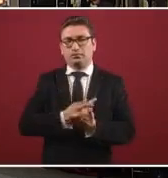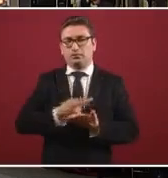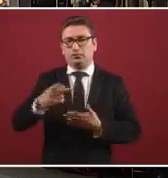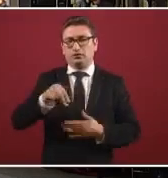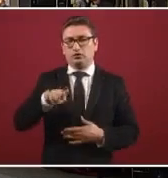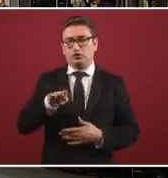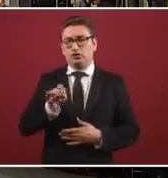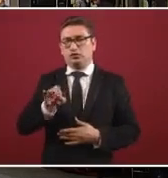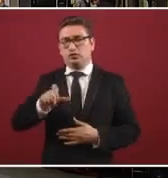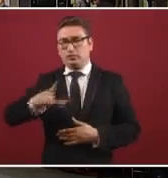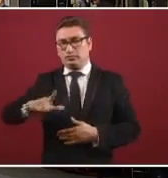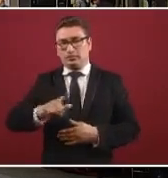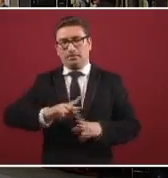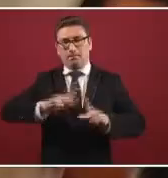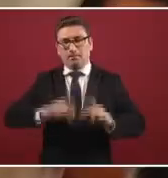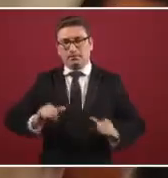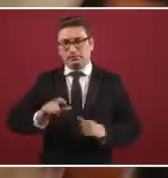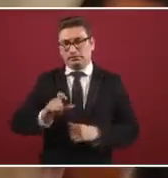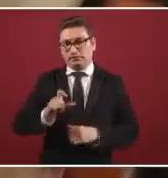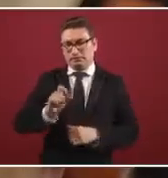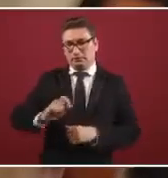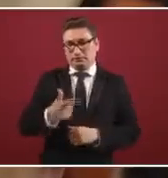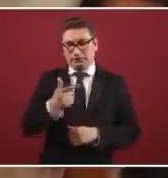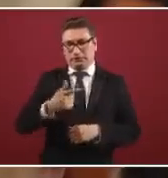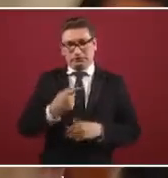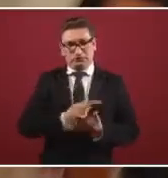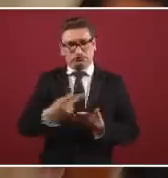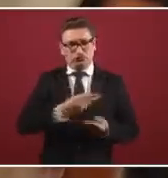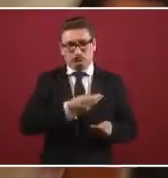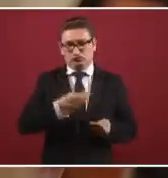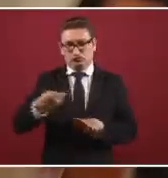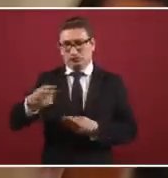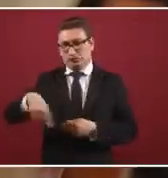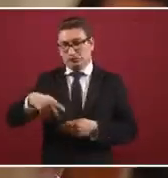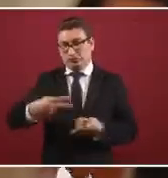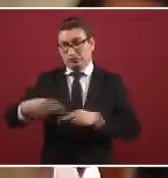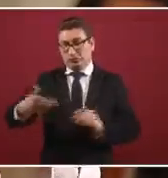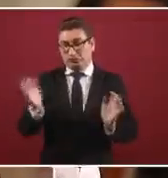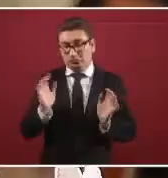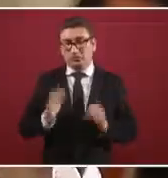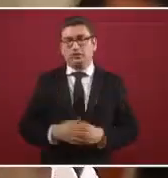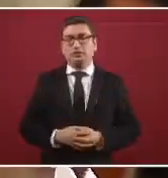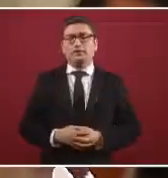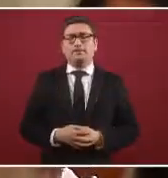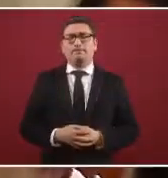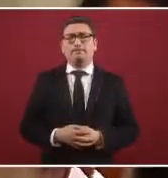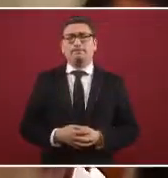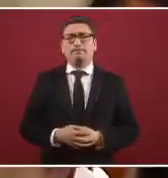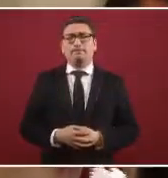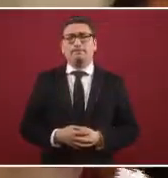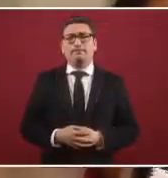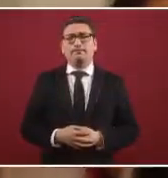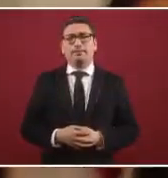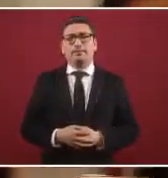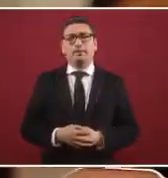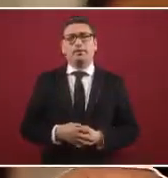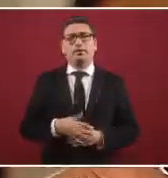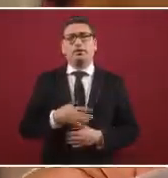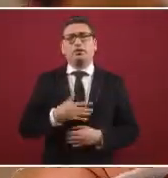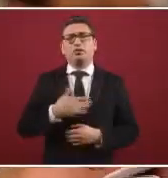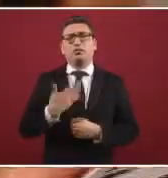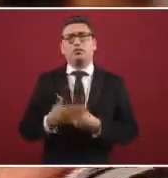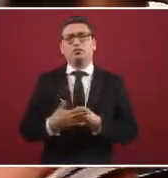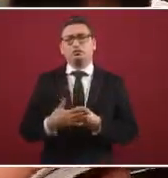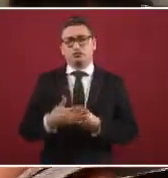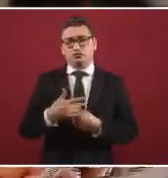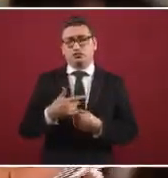Paz. 27 laureados han confirmado su asistencia. Esto se tiene proyectado, entiendo